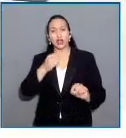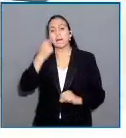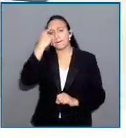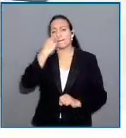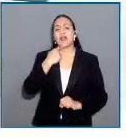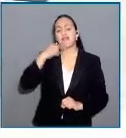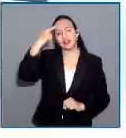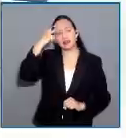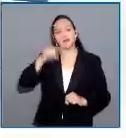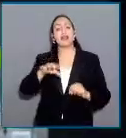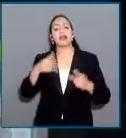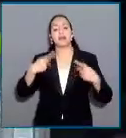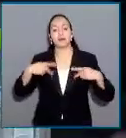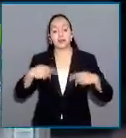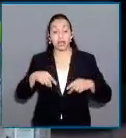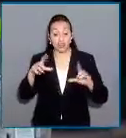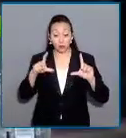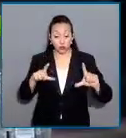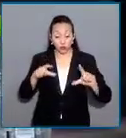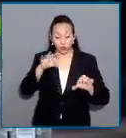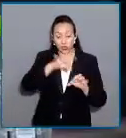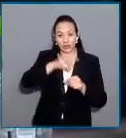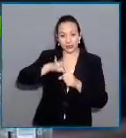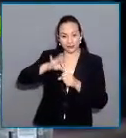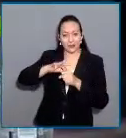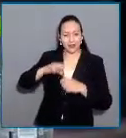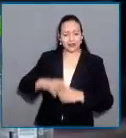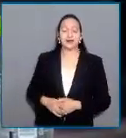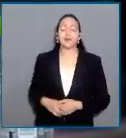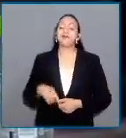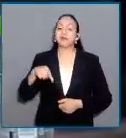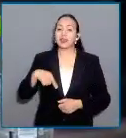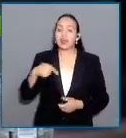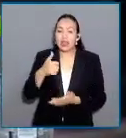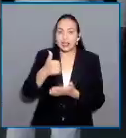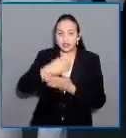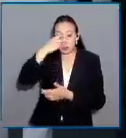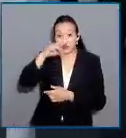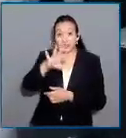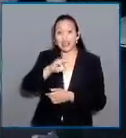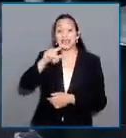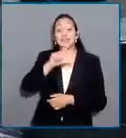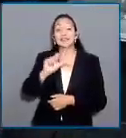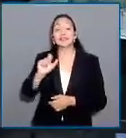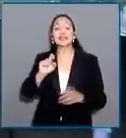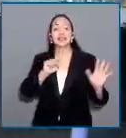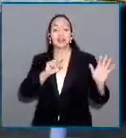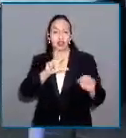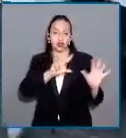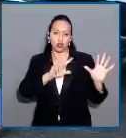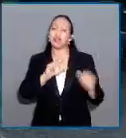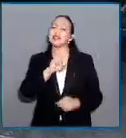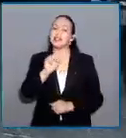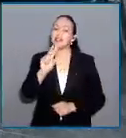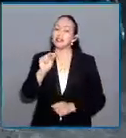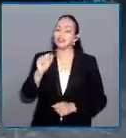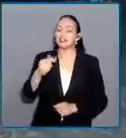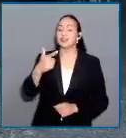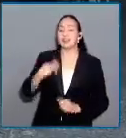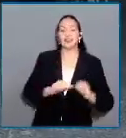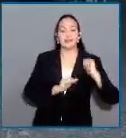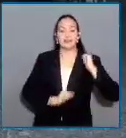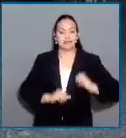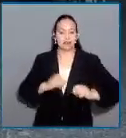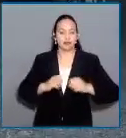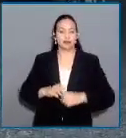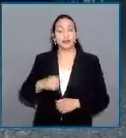próxima elección judicial en la Ciudad de México, donde se elegirán 187 cargos del Poder Judicial de la Federación, con la